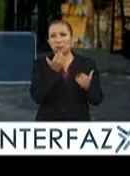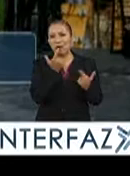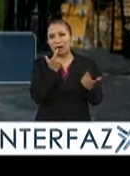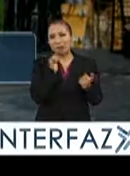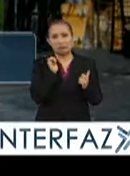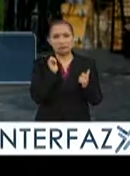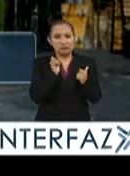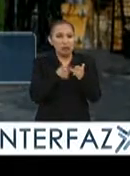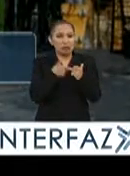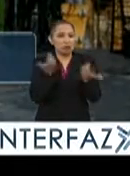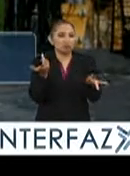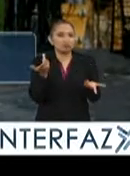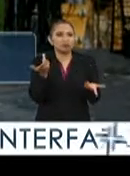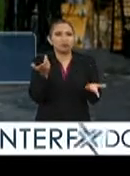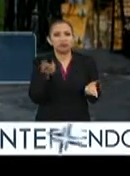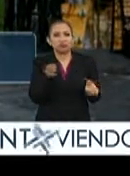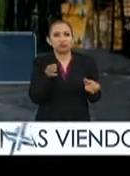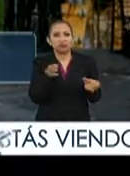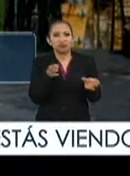alguna,